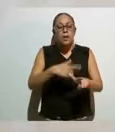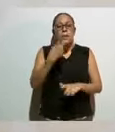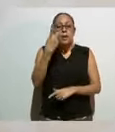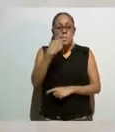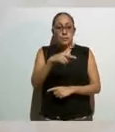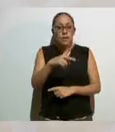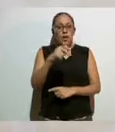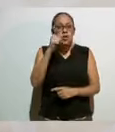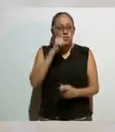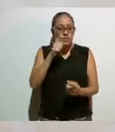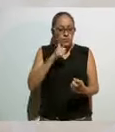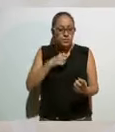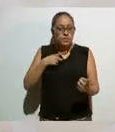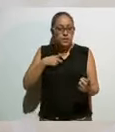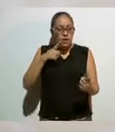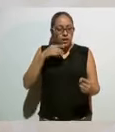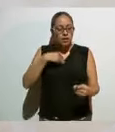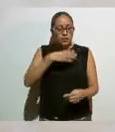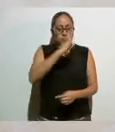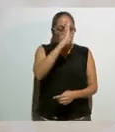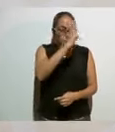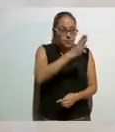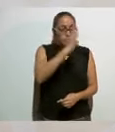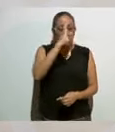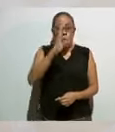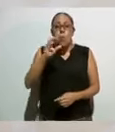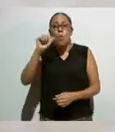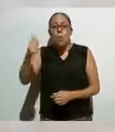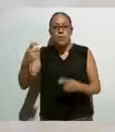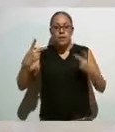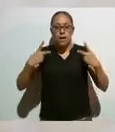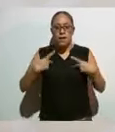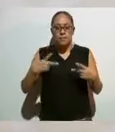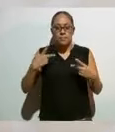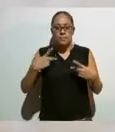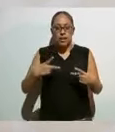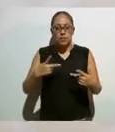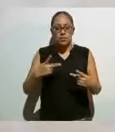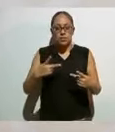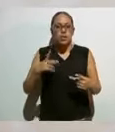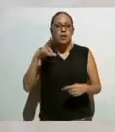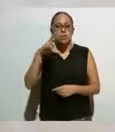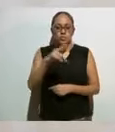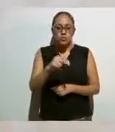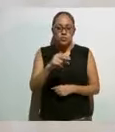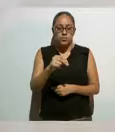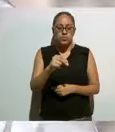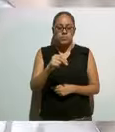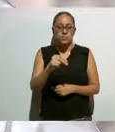manera directa, sin intermediarios. Les va a